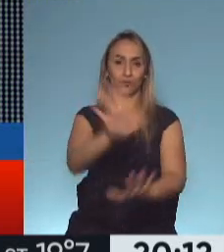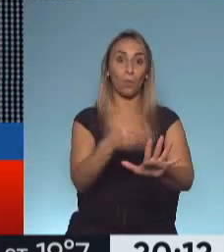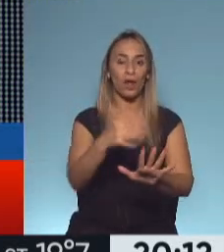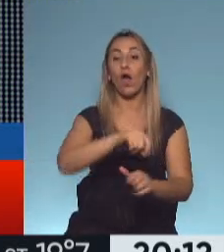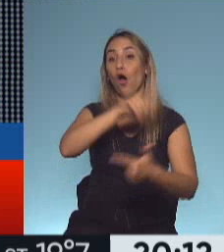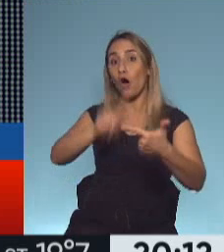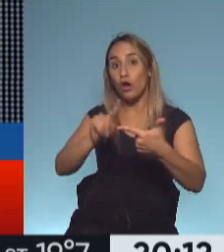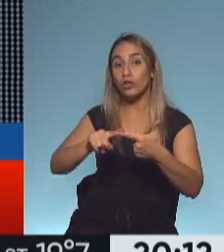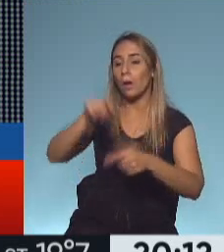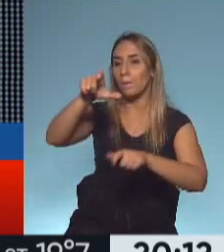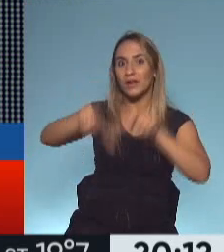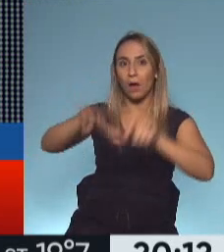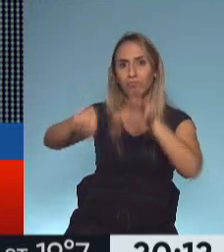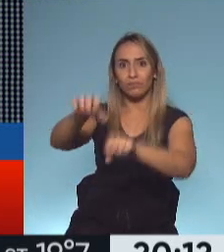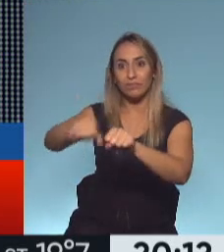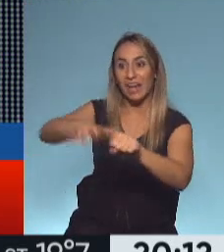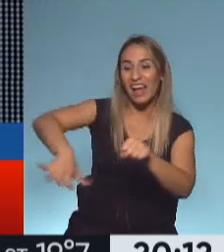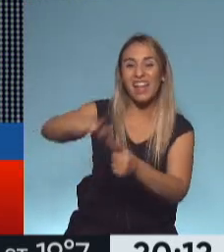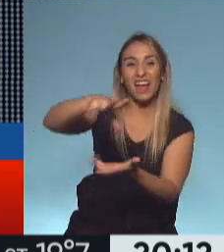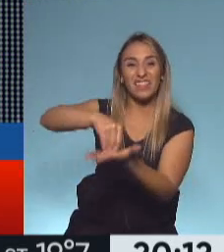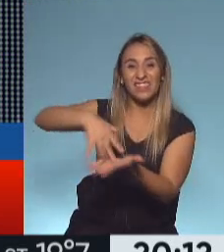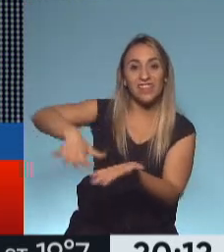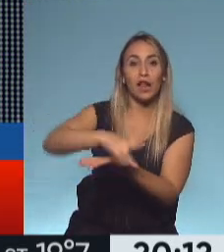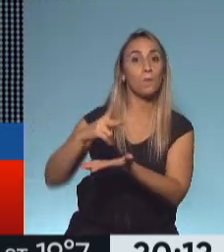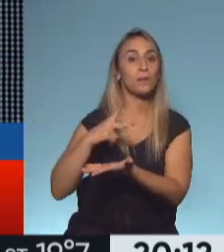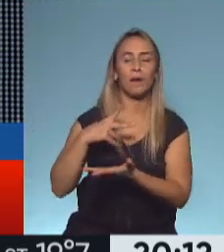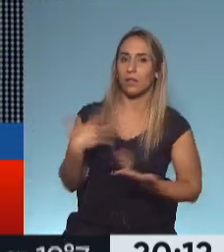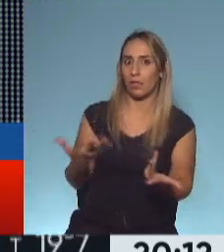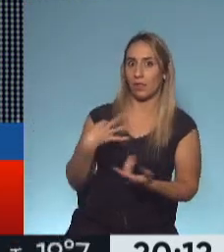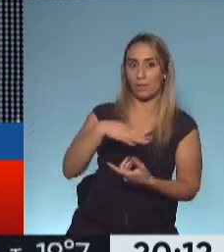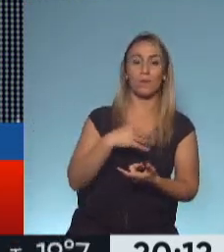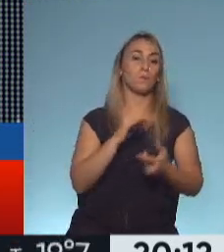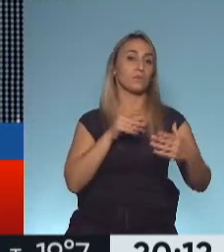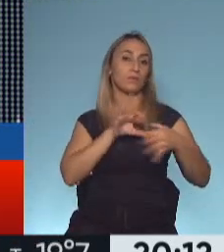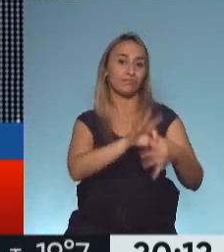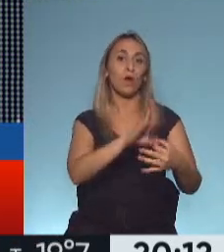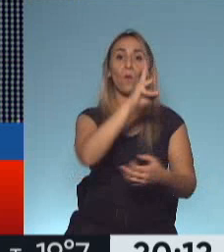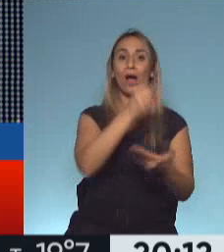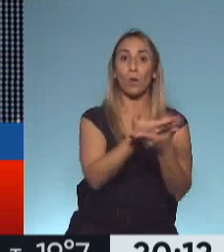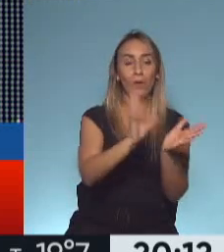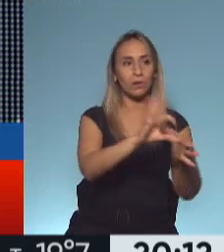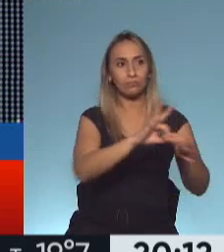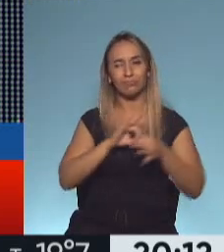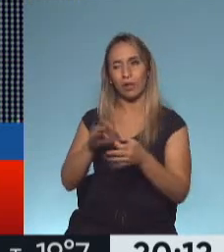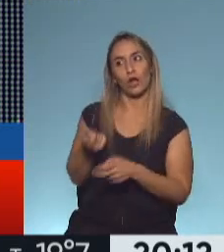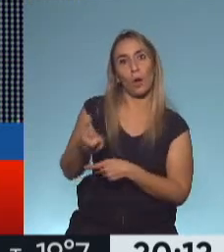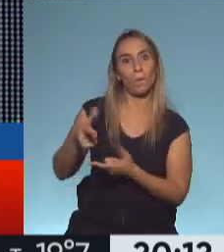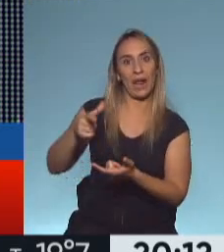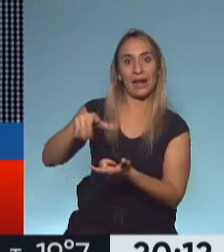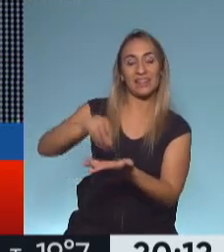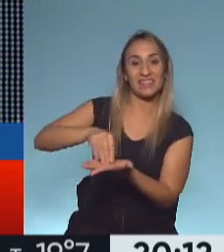sobre tierra privada. Hay que comprar la tierra. Todo eso es un fideicomiso que hemos armado con el vice, con el Banco Público, y urbanizar. Y tercero, lo más complejo,